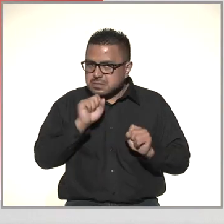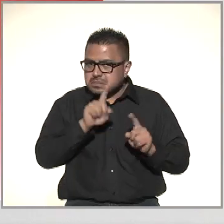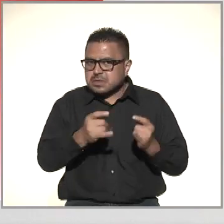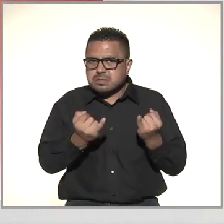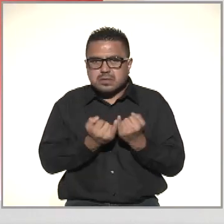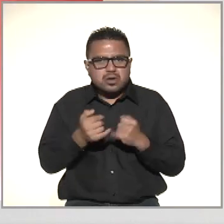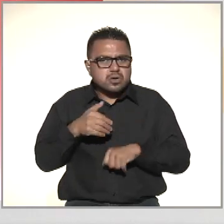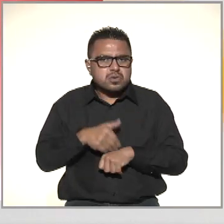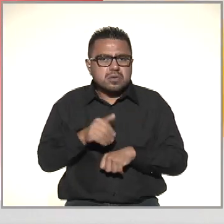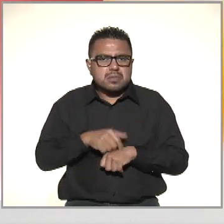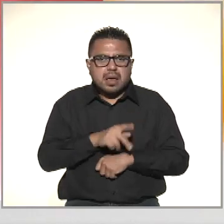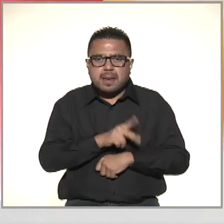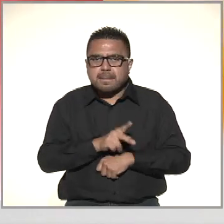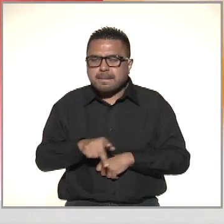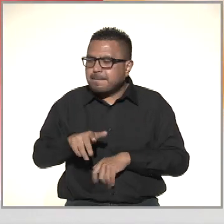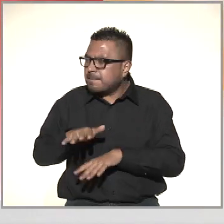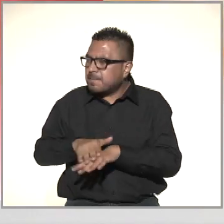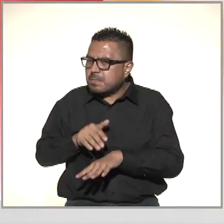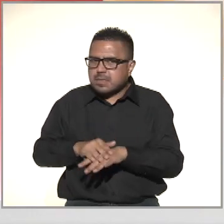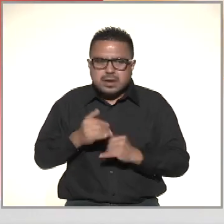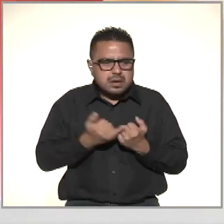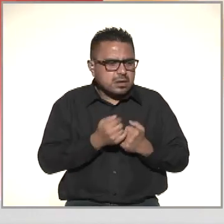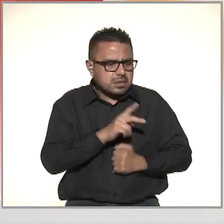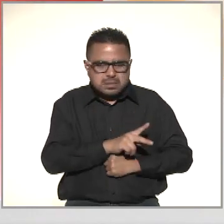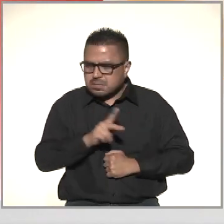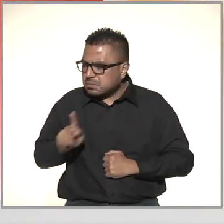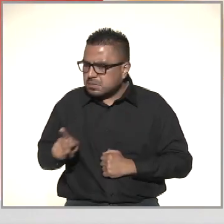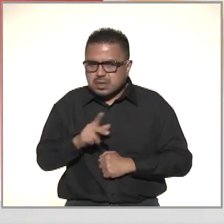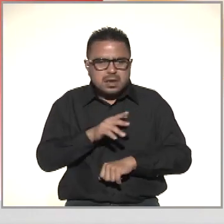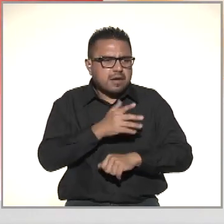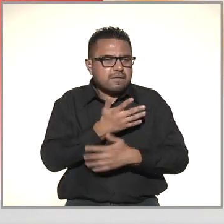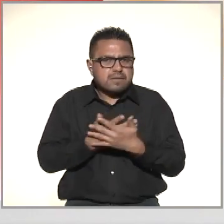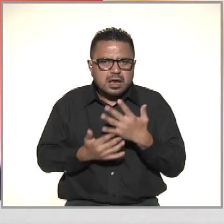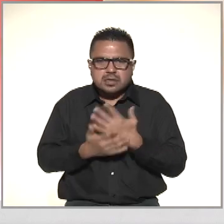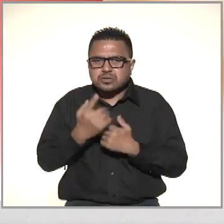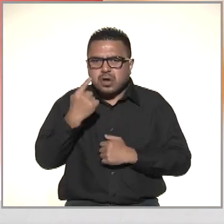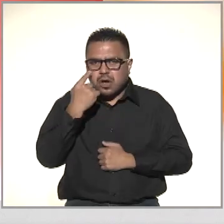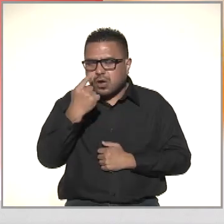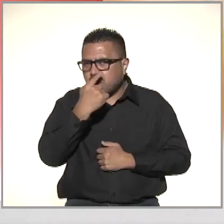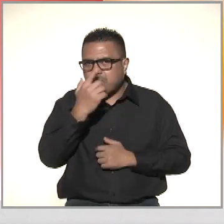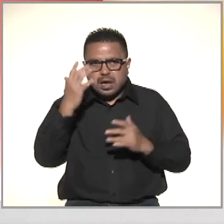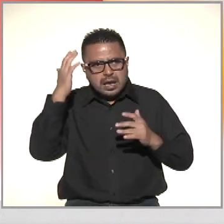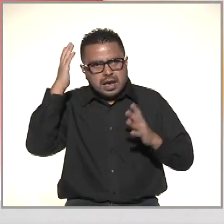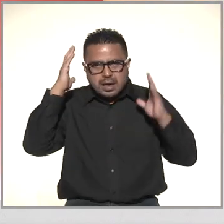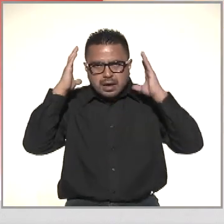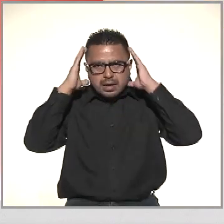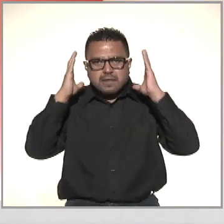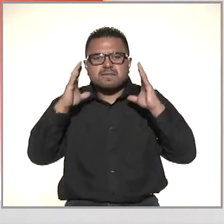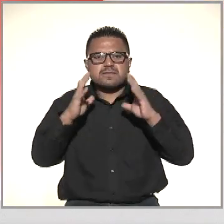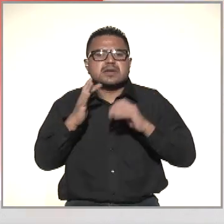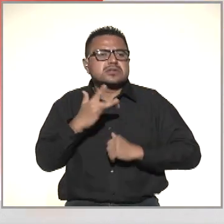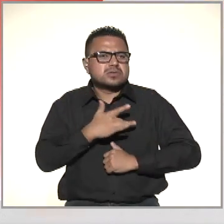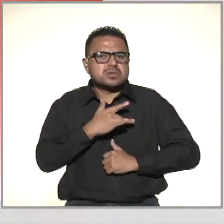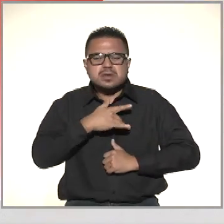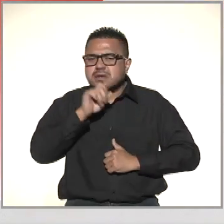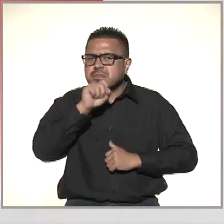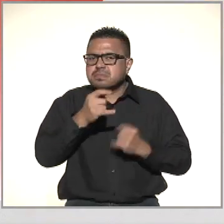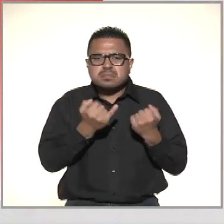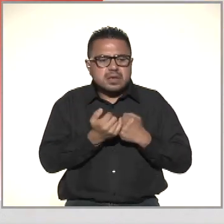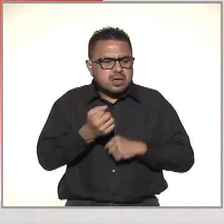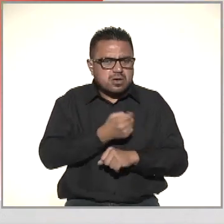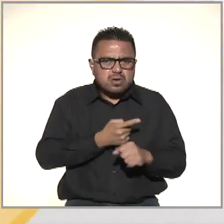de piernas, tienes el mismo número de brazos, tienes el mismo número de ojos, cabeza y corazón. Tienes la misma